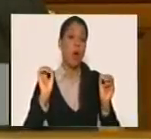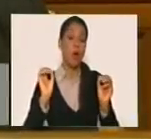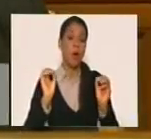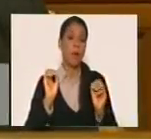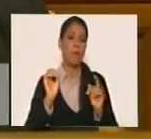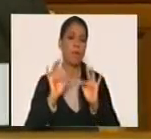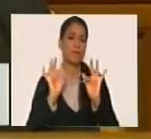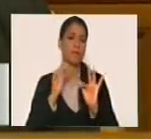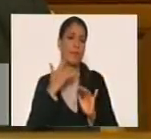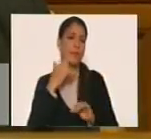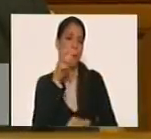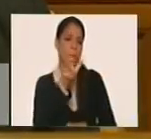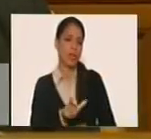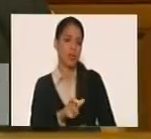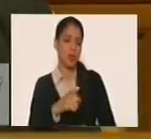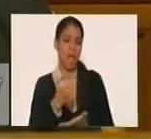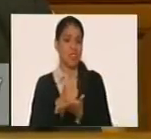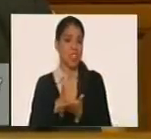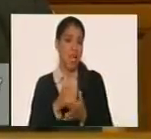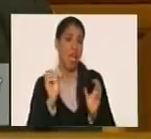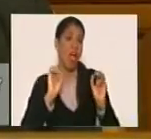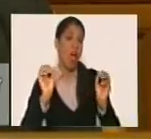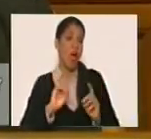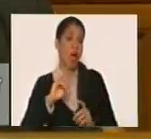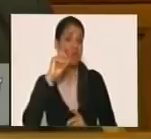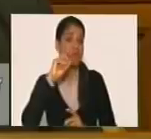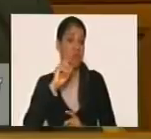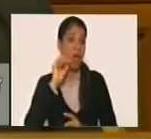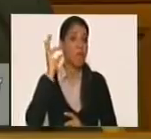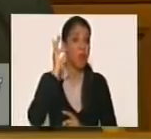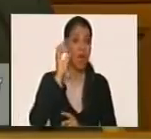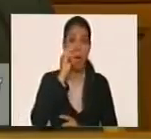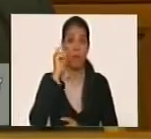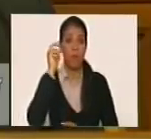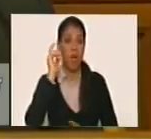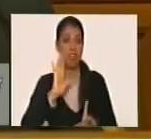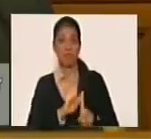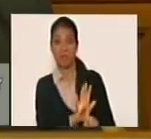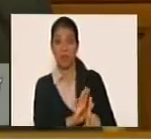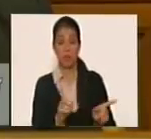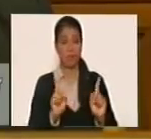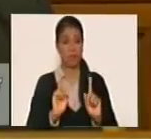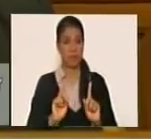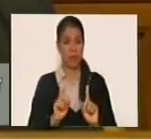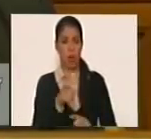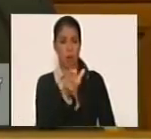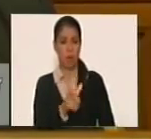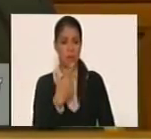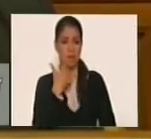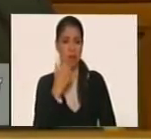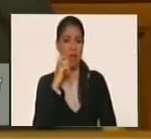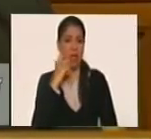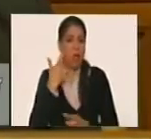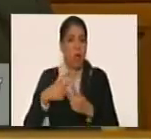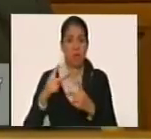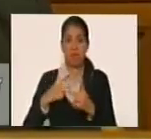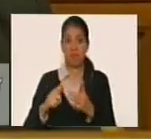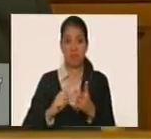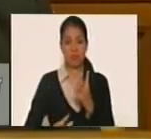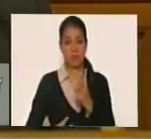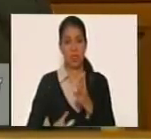motivos de género, orientación sexual, identidad de género, expresión de género o cualquier otro